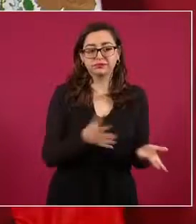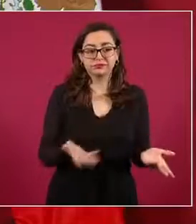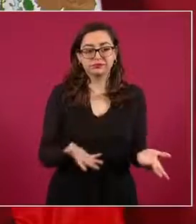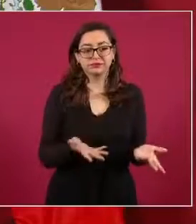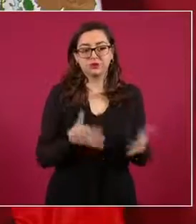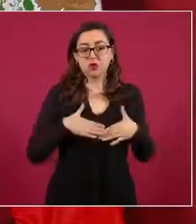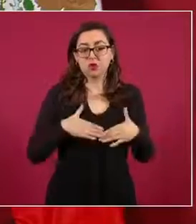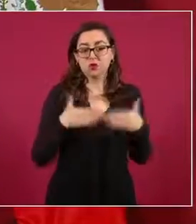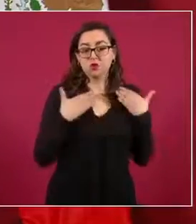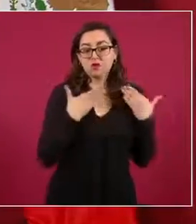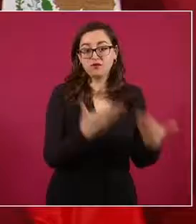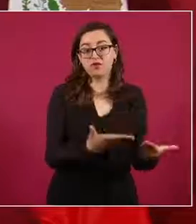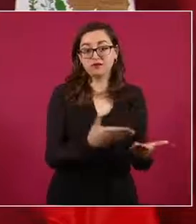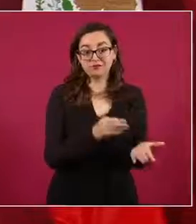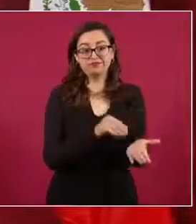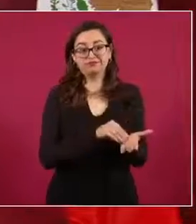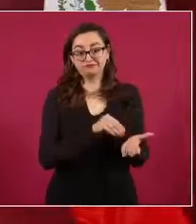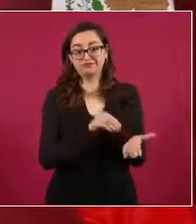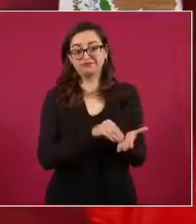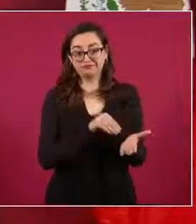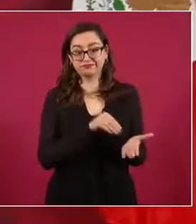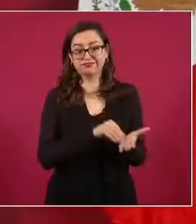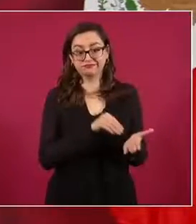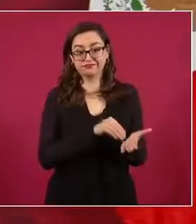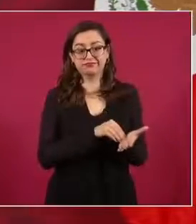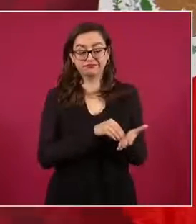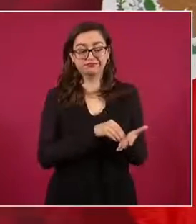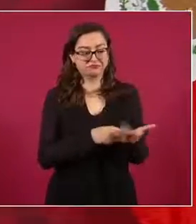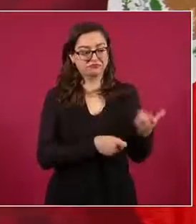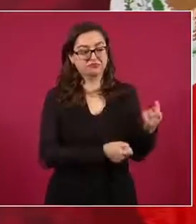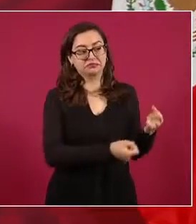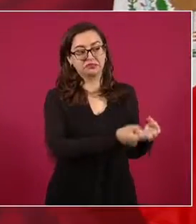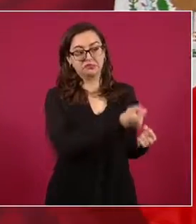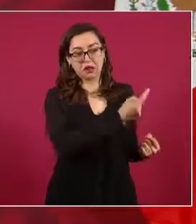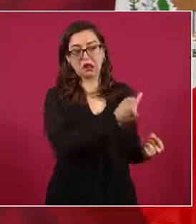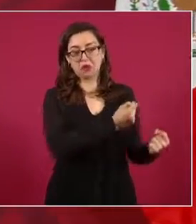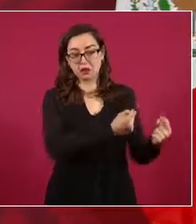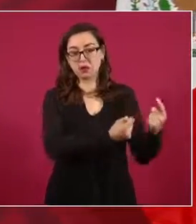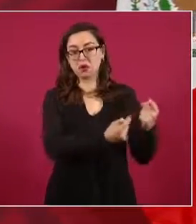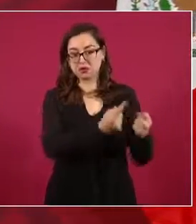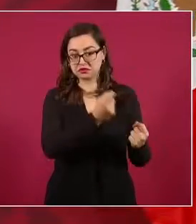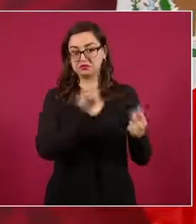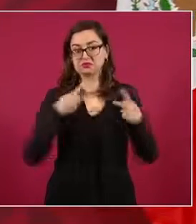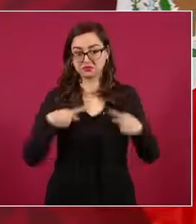Esto, a los editorialistas del Reforma.